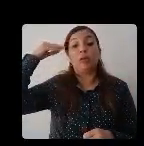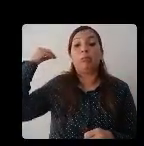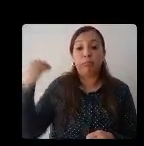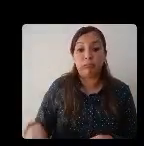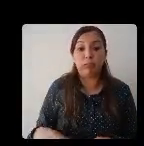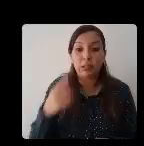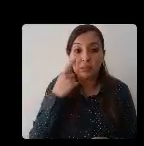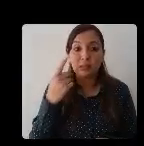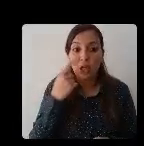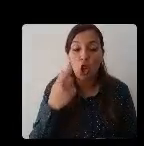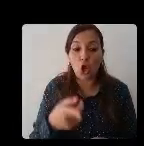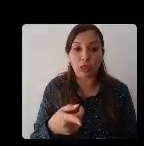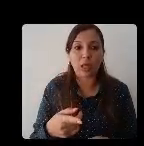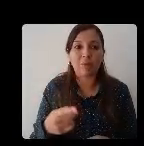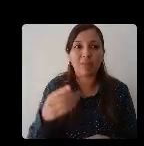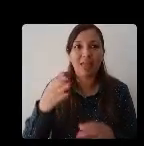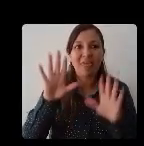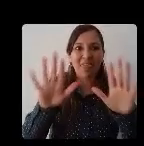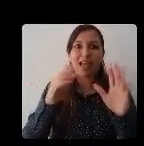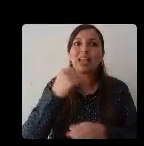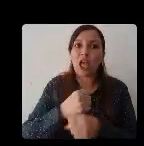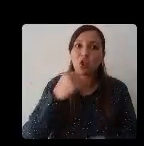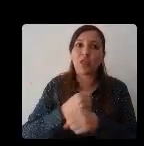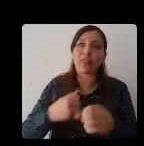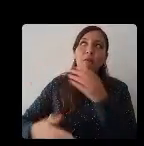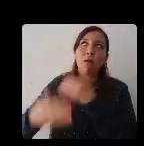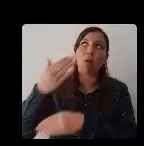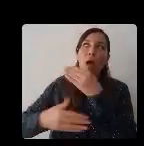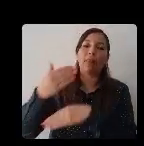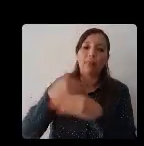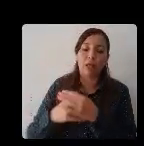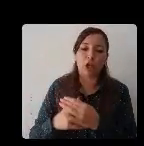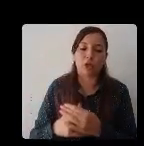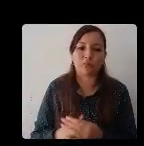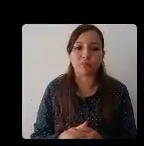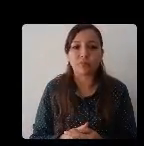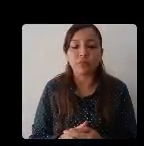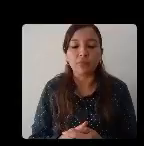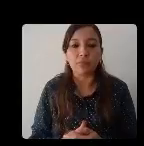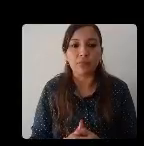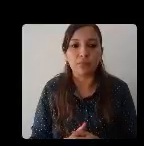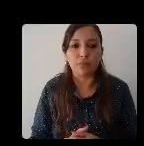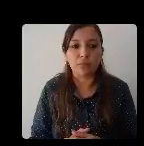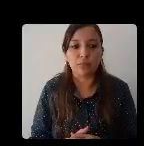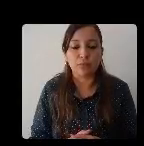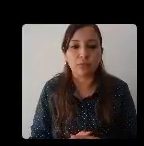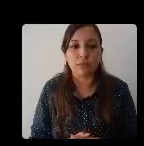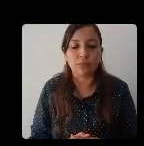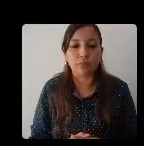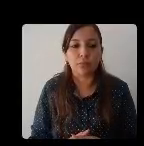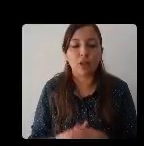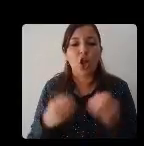emprendedores a veces pueden verse tentados quizás con, ay, estoy gastando, recibiendo ingresos y gastar en el día a día, que para